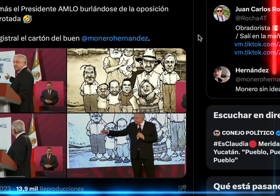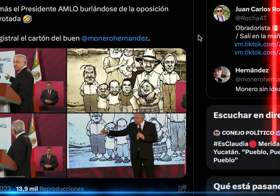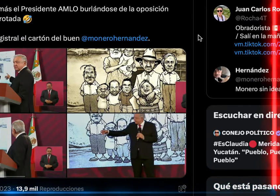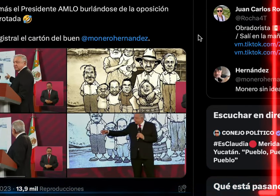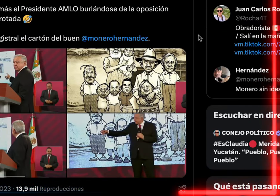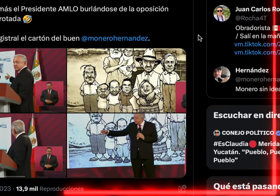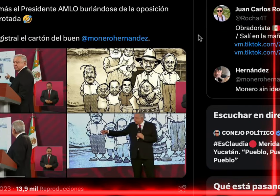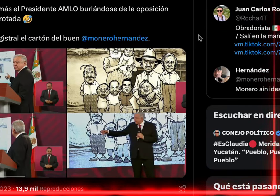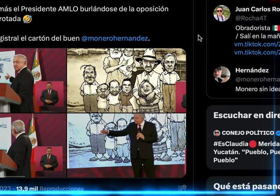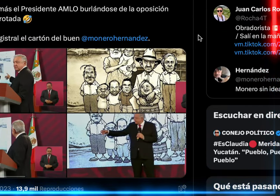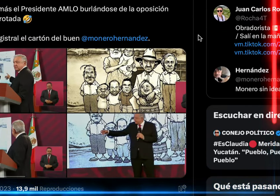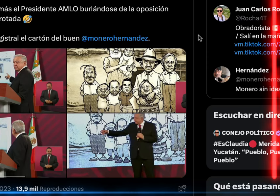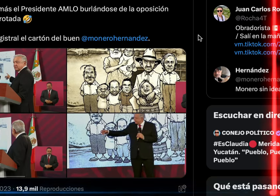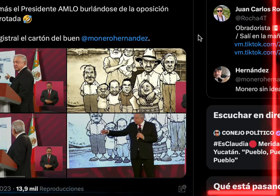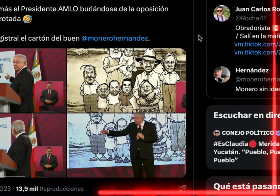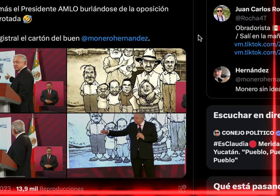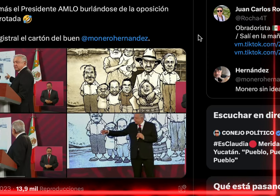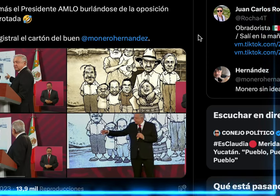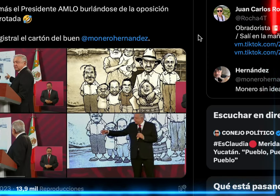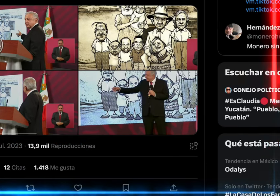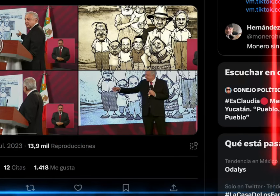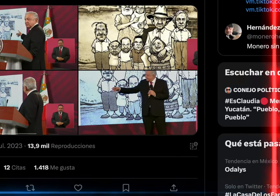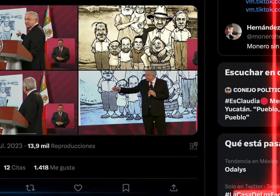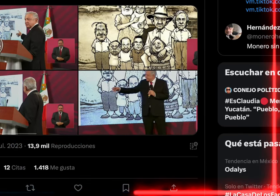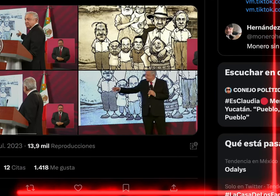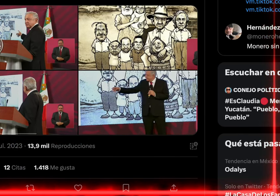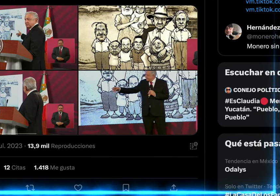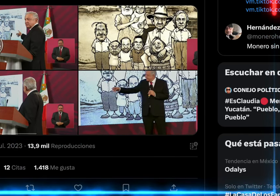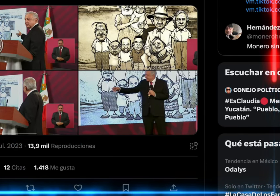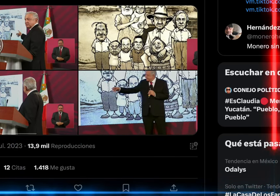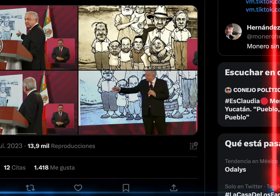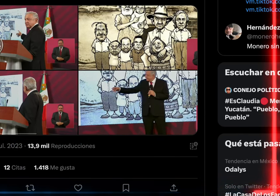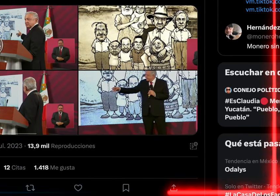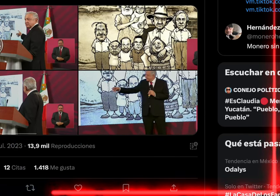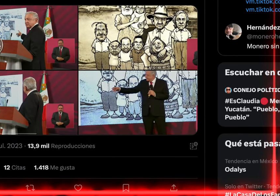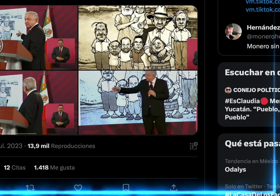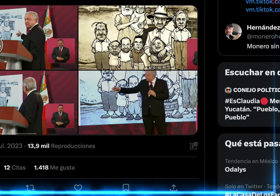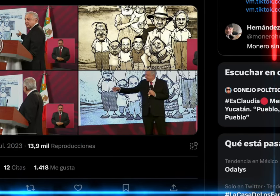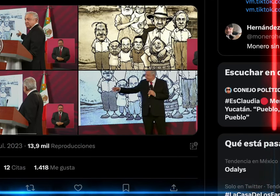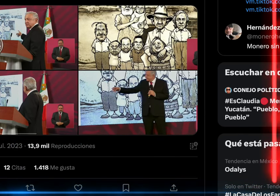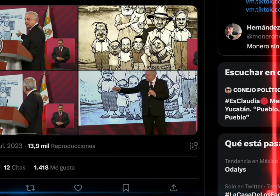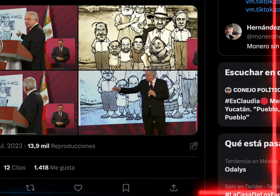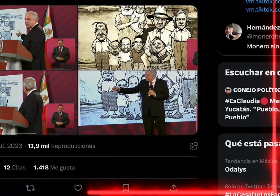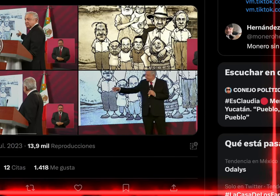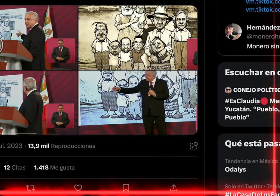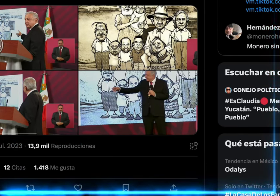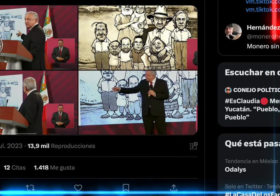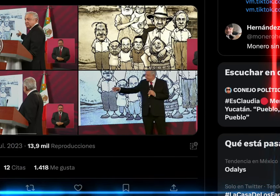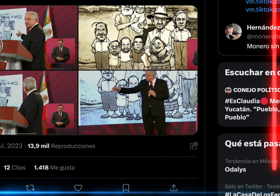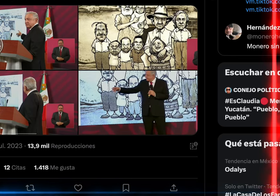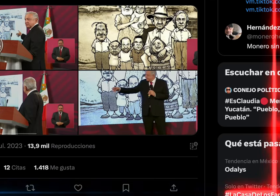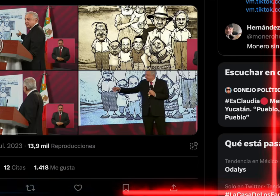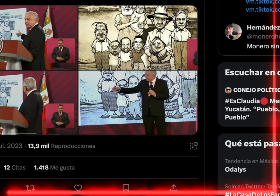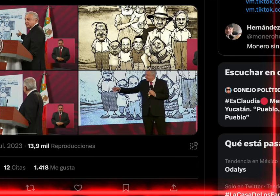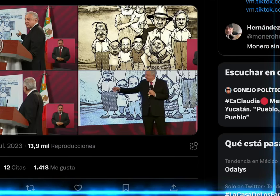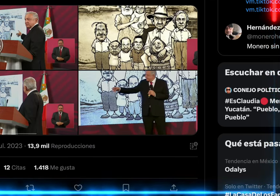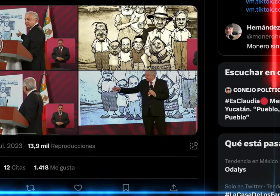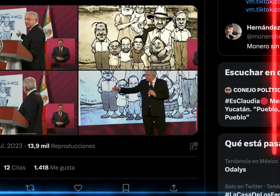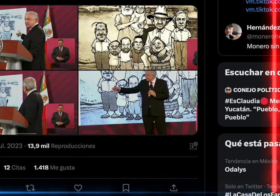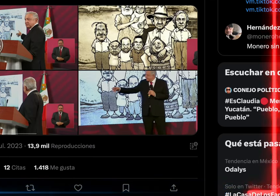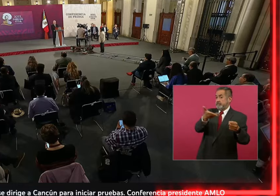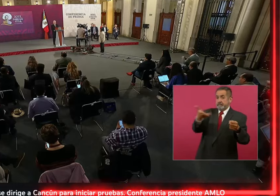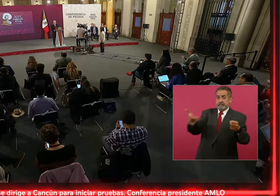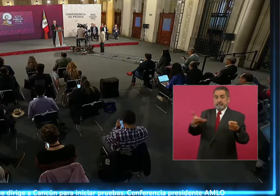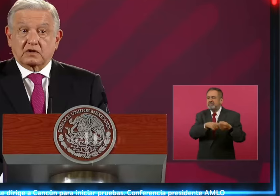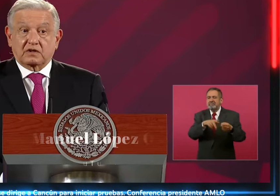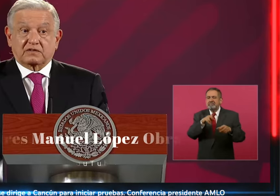el reconocimiento del presidente López Obrador, exhibió dicha caricatura en la mañanera de este 3 de